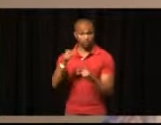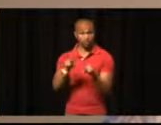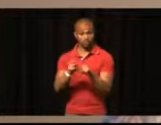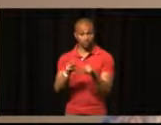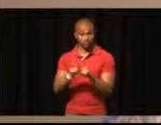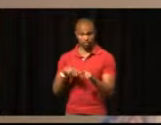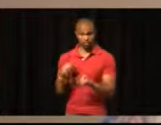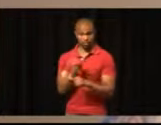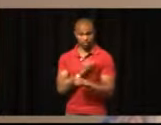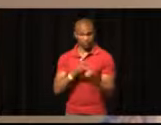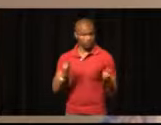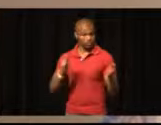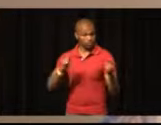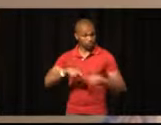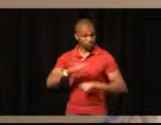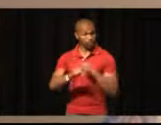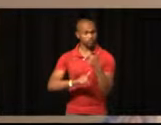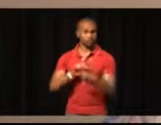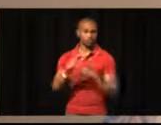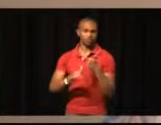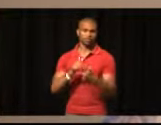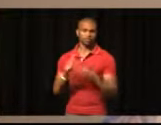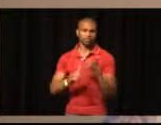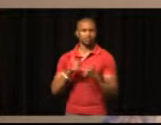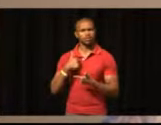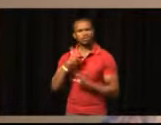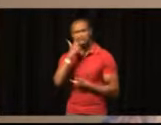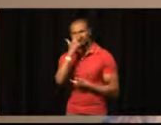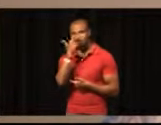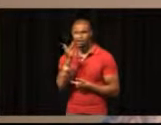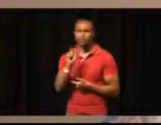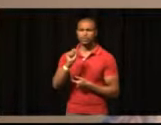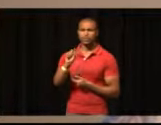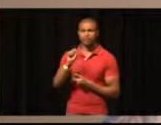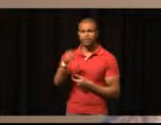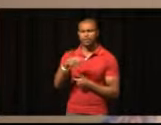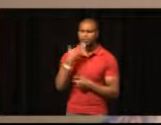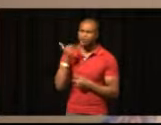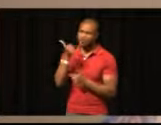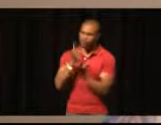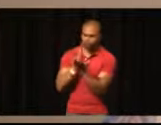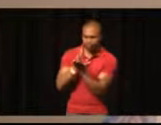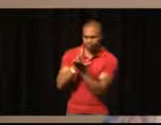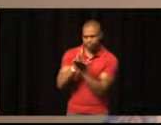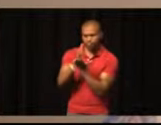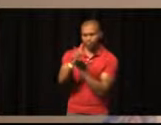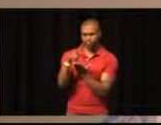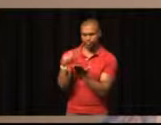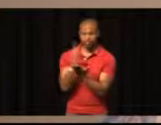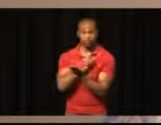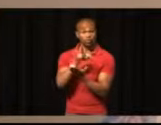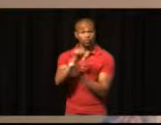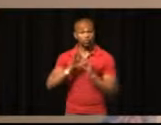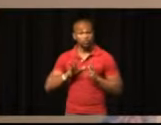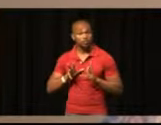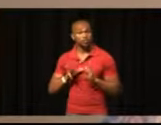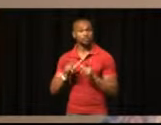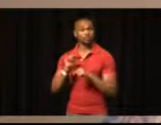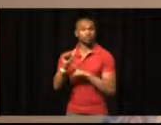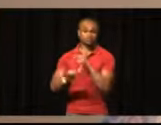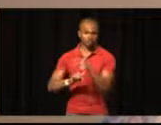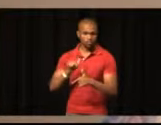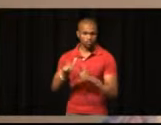vamos a mejorar nuestras condiciones de trabajo. Yo creo que ese es el mejor camino que tenemos que